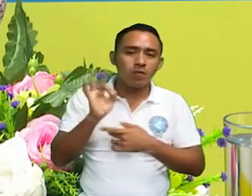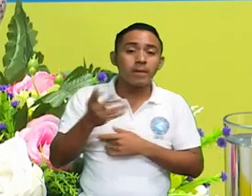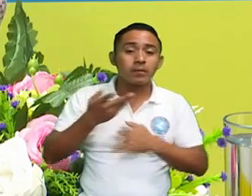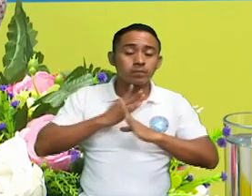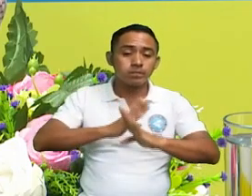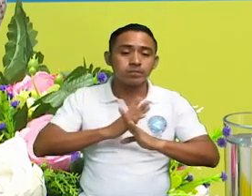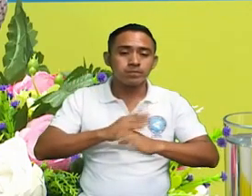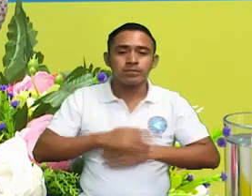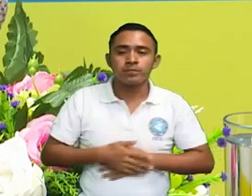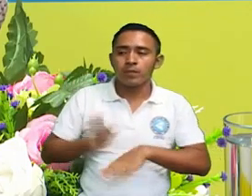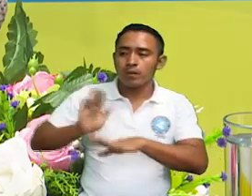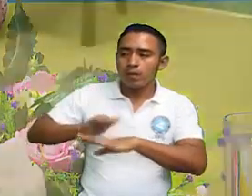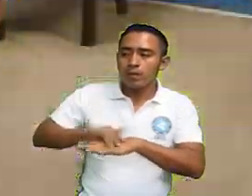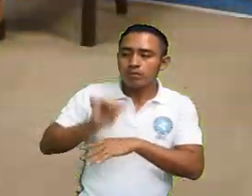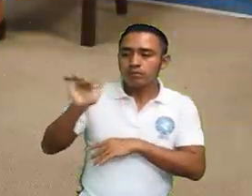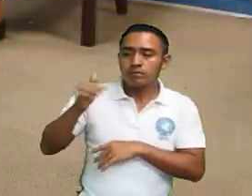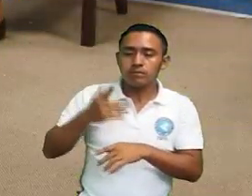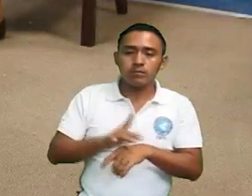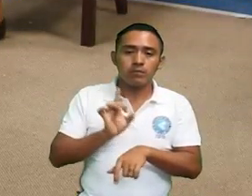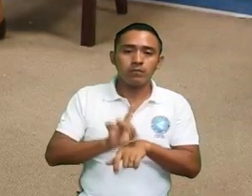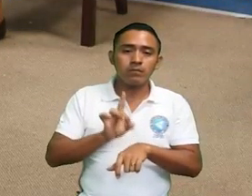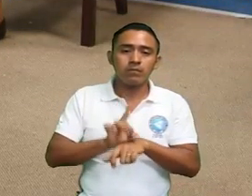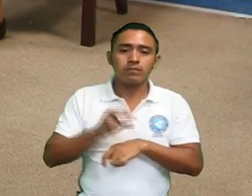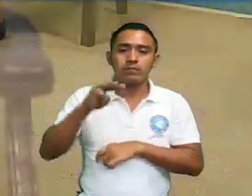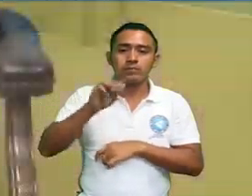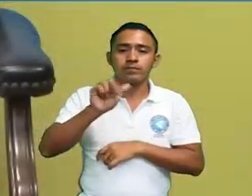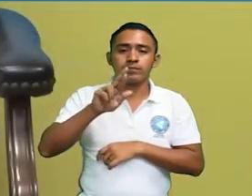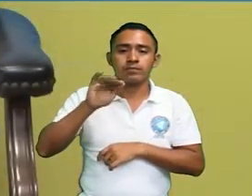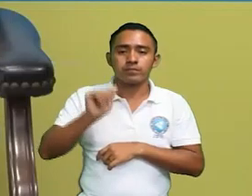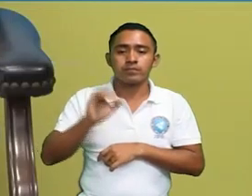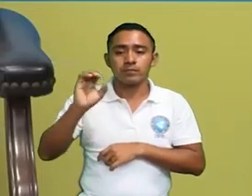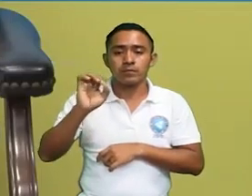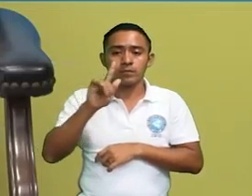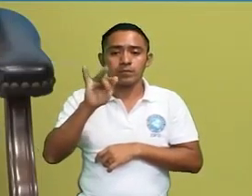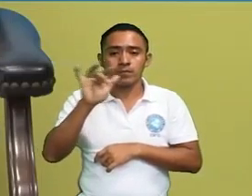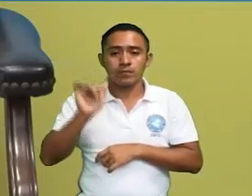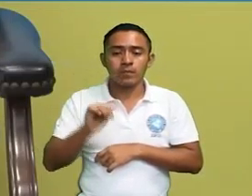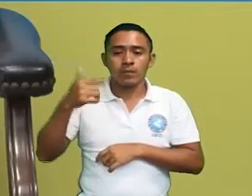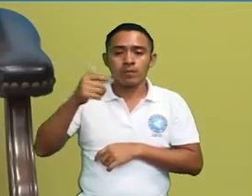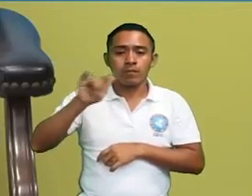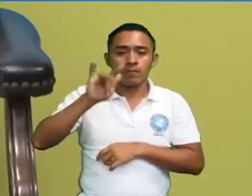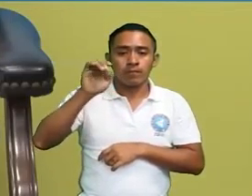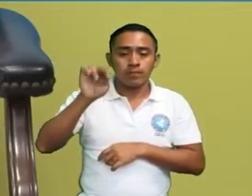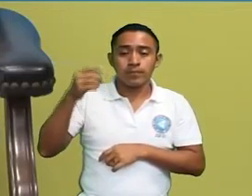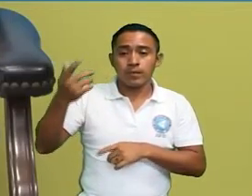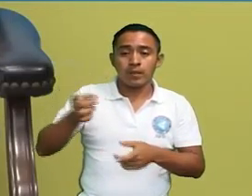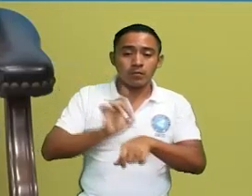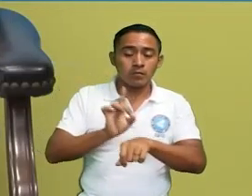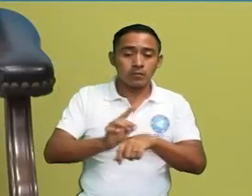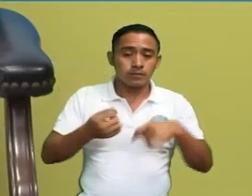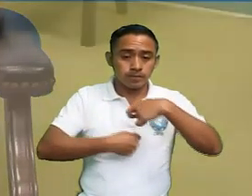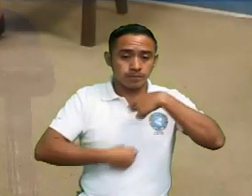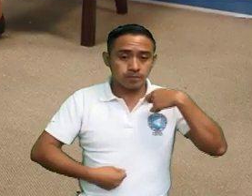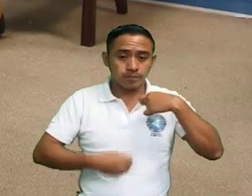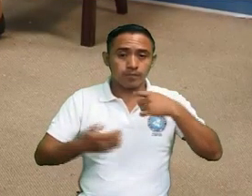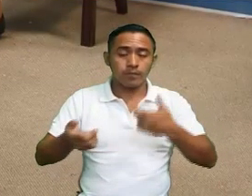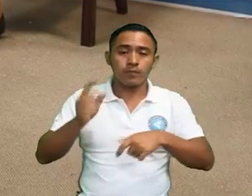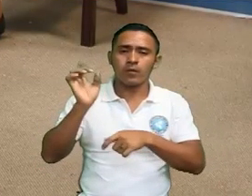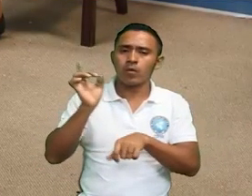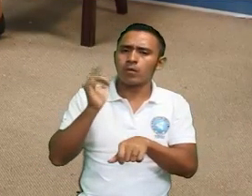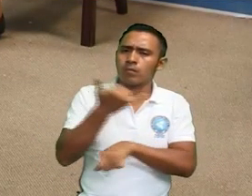ello hemos invitado a la doctora María Otilia Gaitán, quien es médico cirujana del Hospital